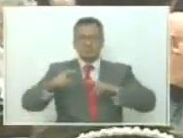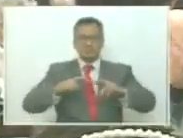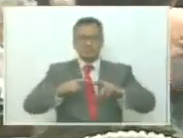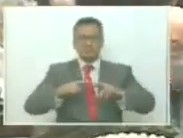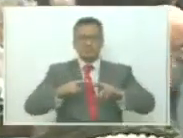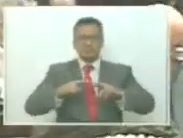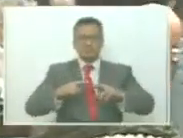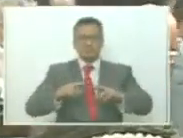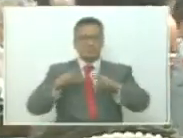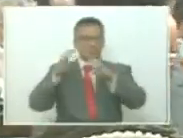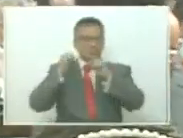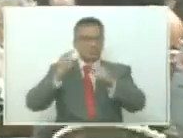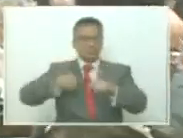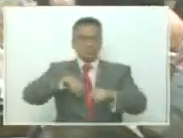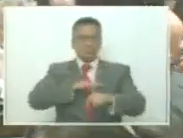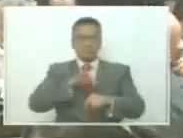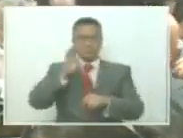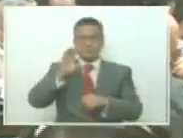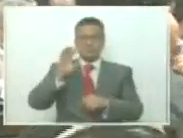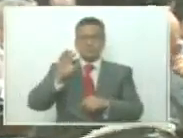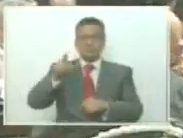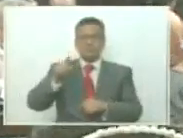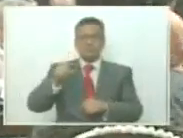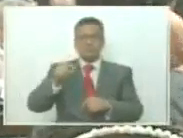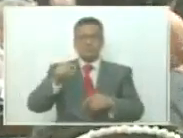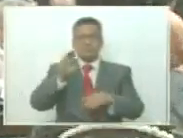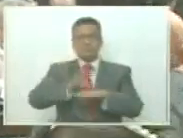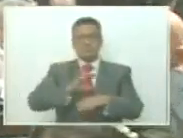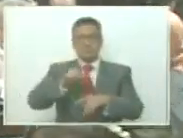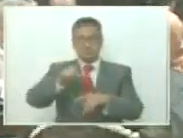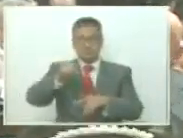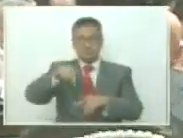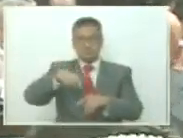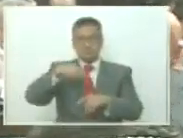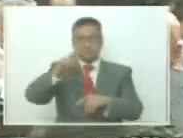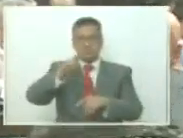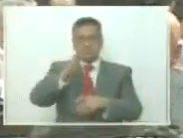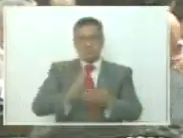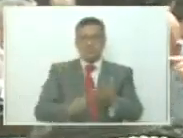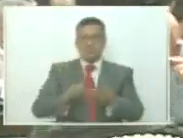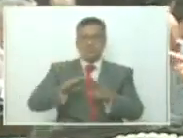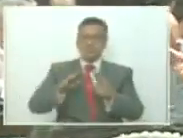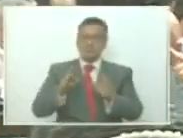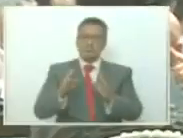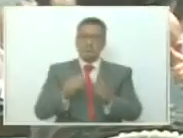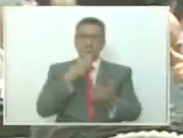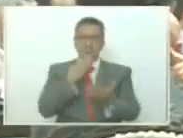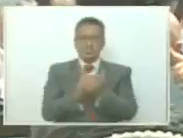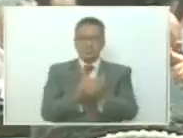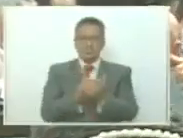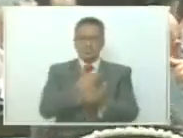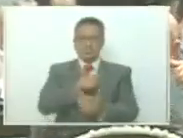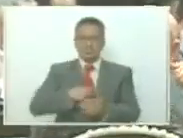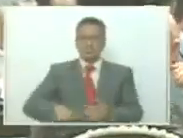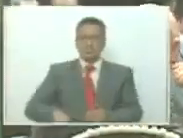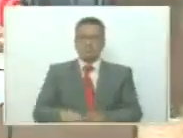diplomáticas de nuestro país con el Medio Oriente y con toda esa área del mundo. Muchísimas gracias,